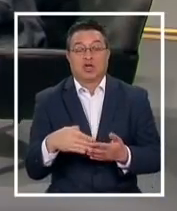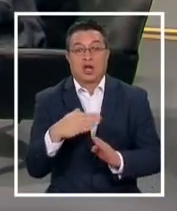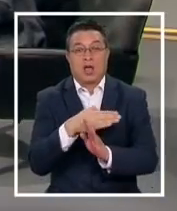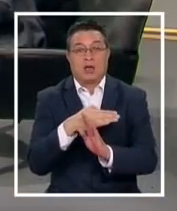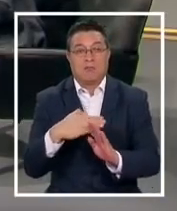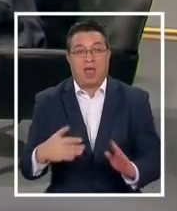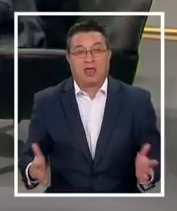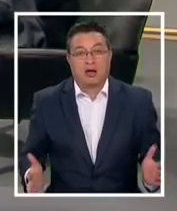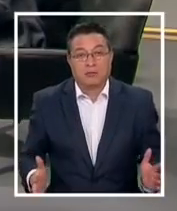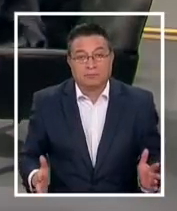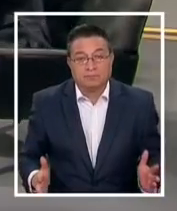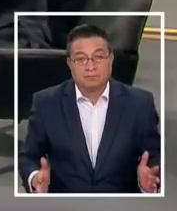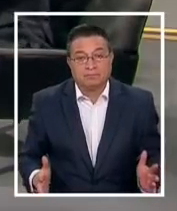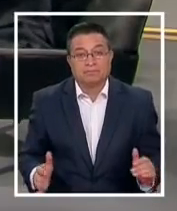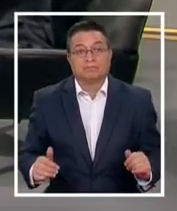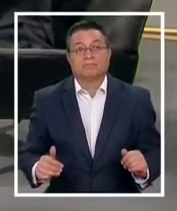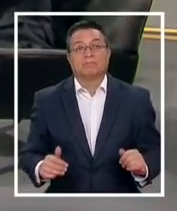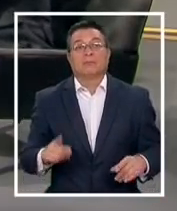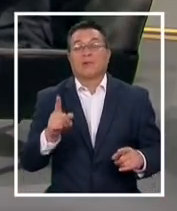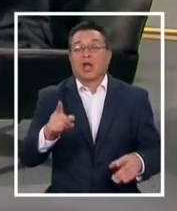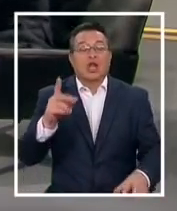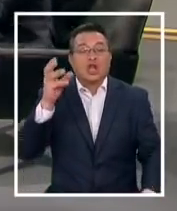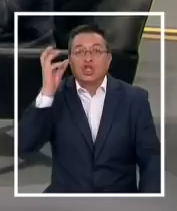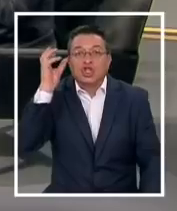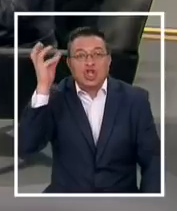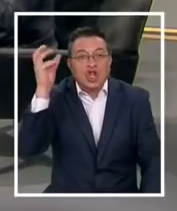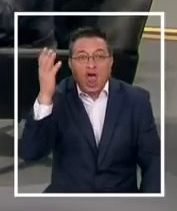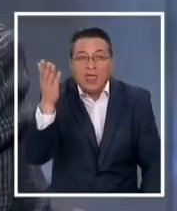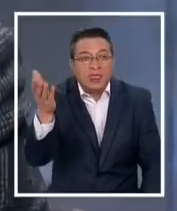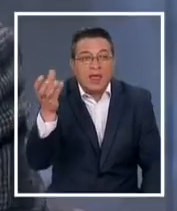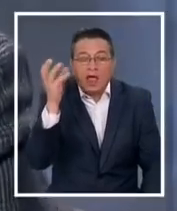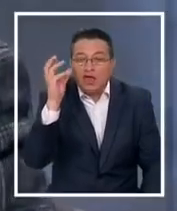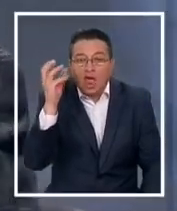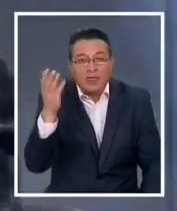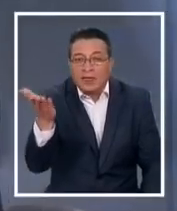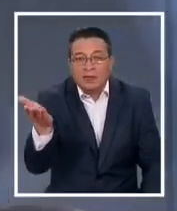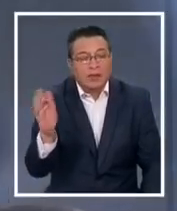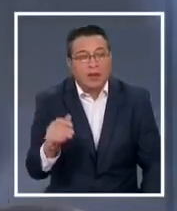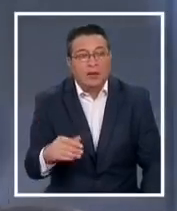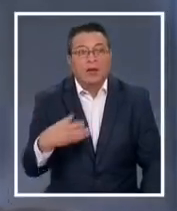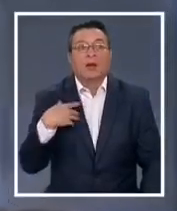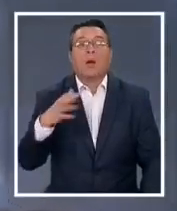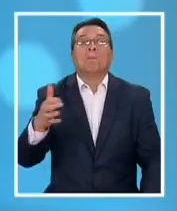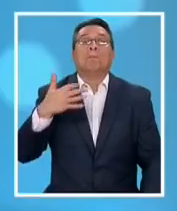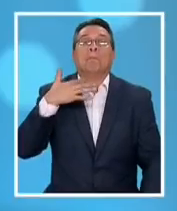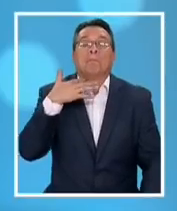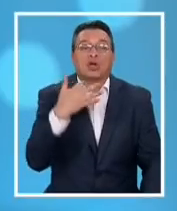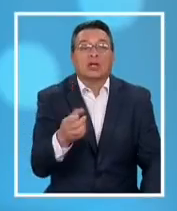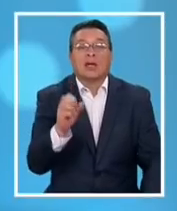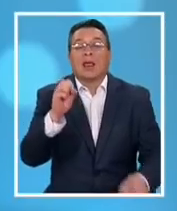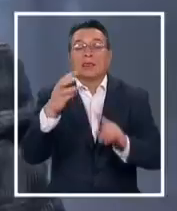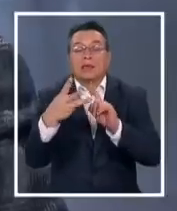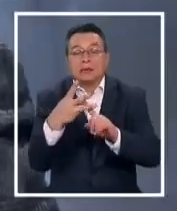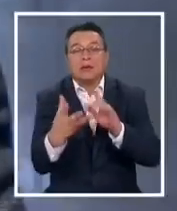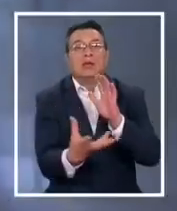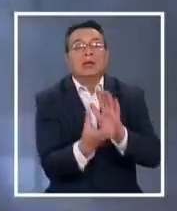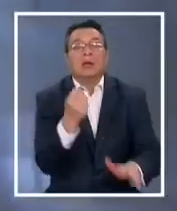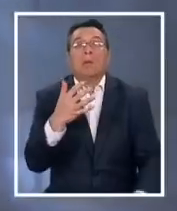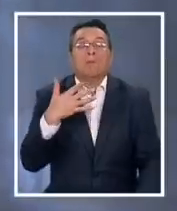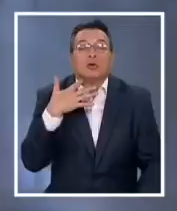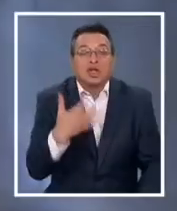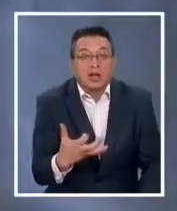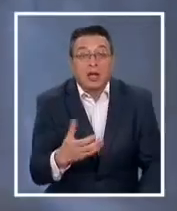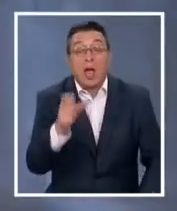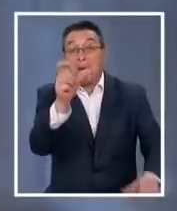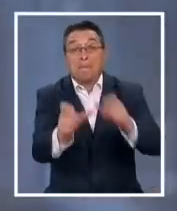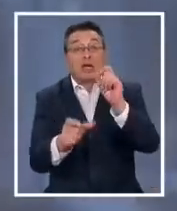14,5 millones. Ya, pero... Si no entiende... vuelvo a lo de Pepe. Natalia. ¿Por qué hay que hacer el tercer retiro? Porque la